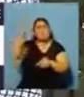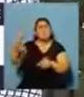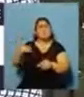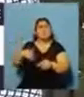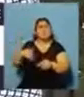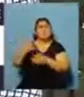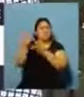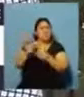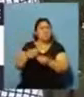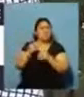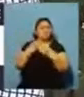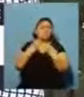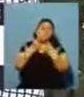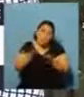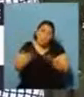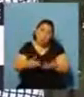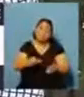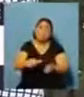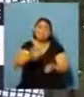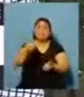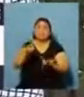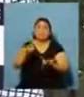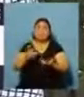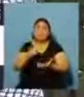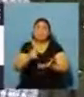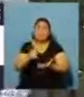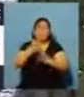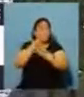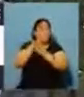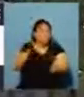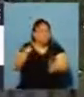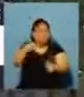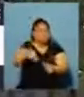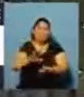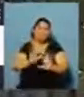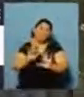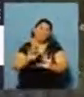sea exitoso y podamos extinguirlo en la brevedad. Muchísimas gracias. De nada.